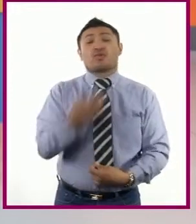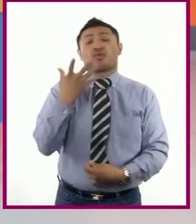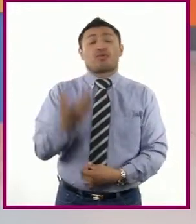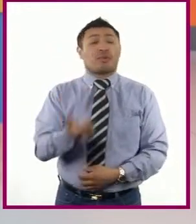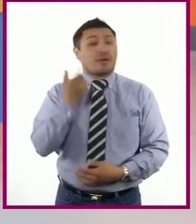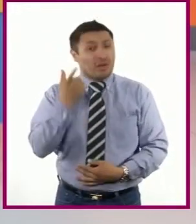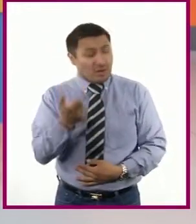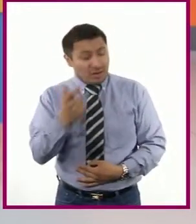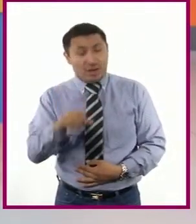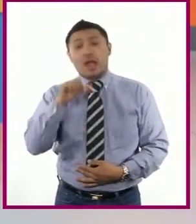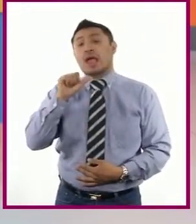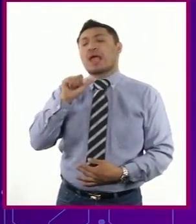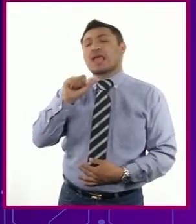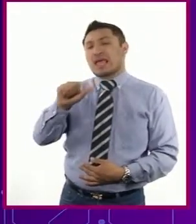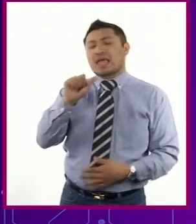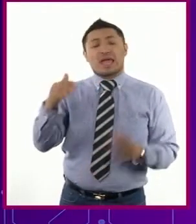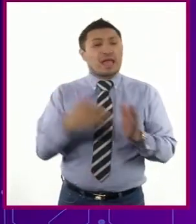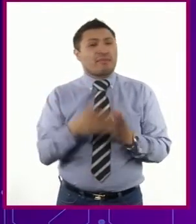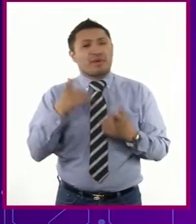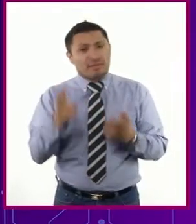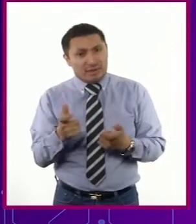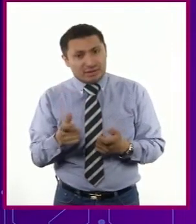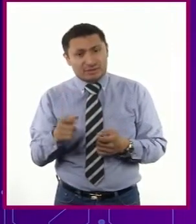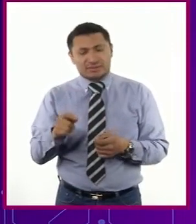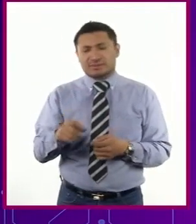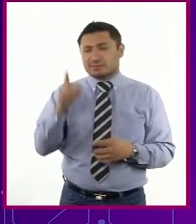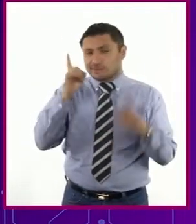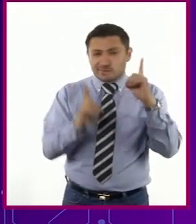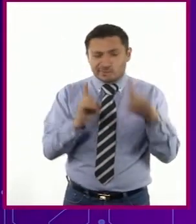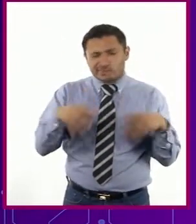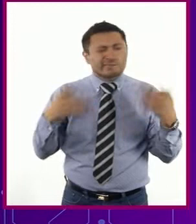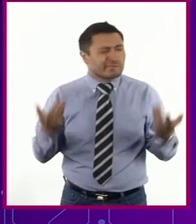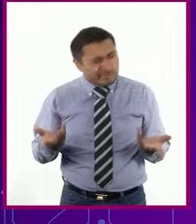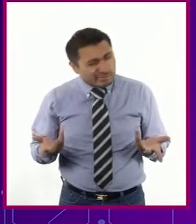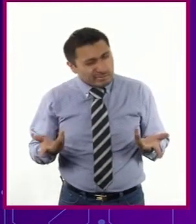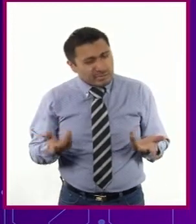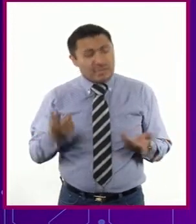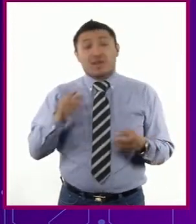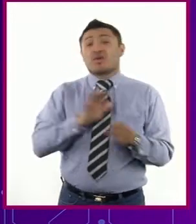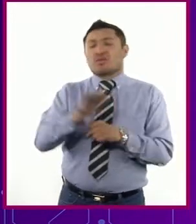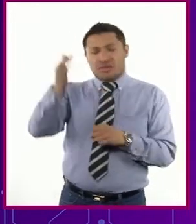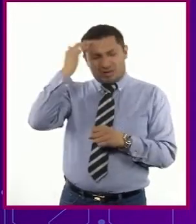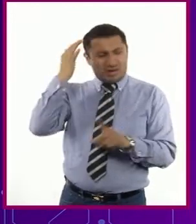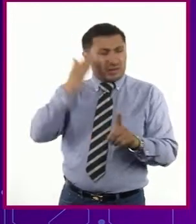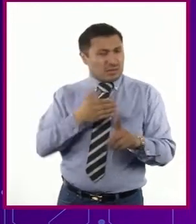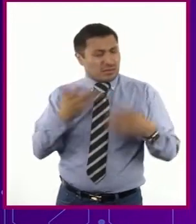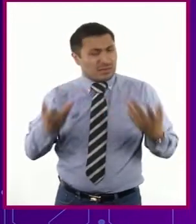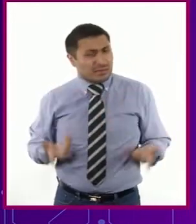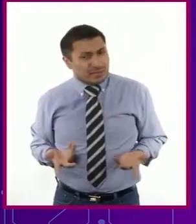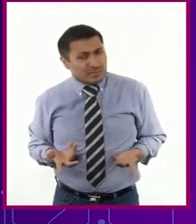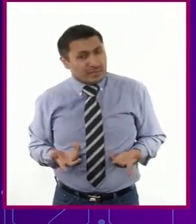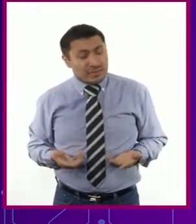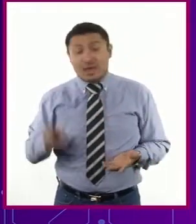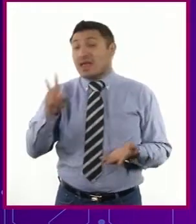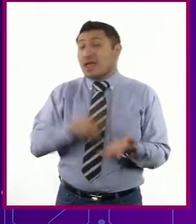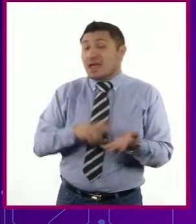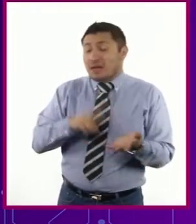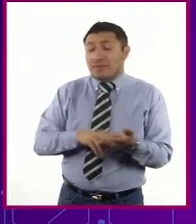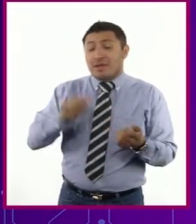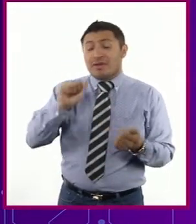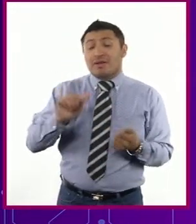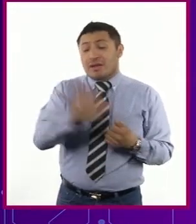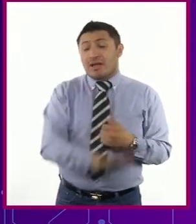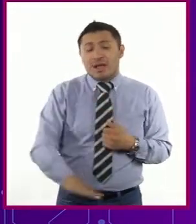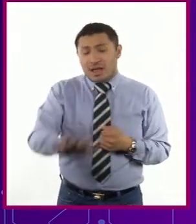cuentan, 16,000 pesos. Como incógnitas, es decir, lo que deseamos conocer, están el valor del área de la